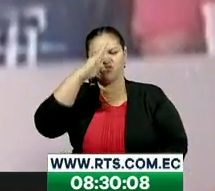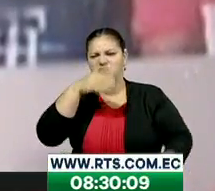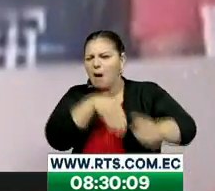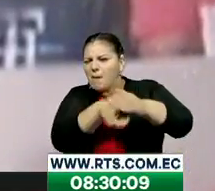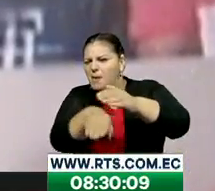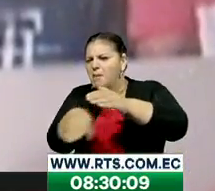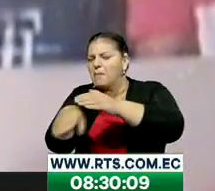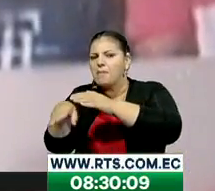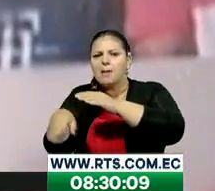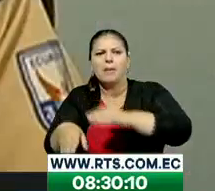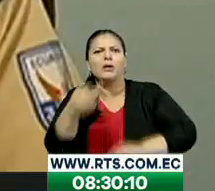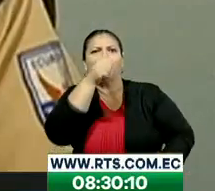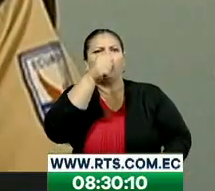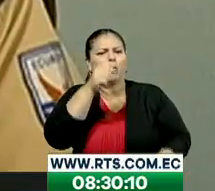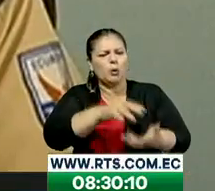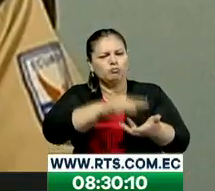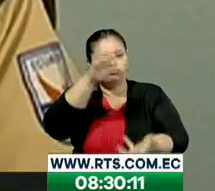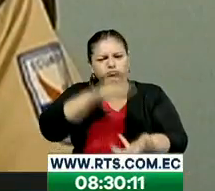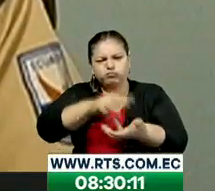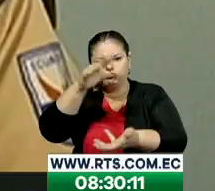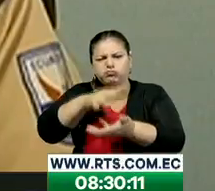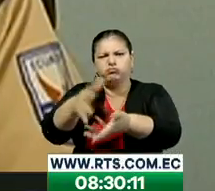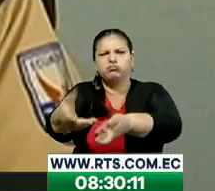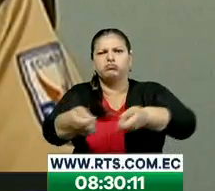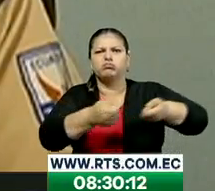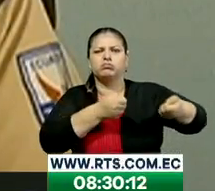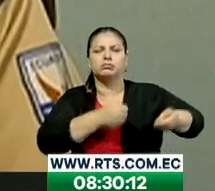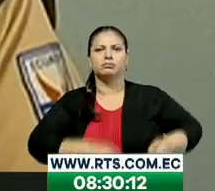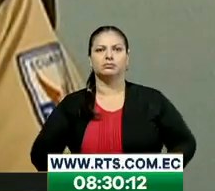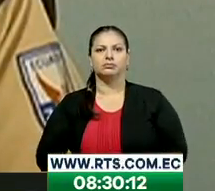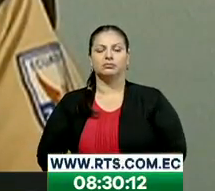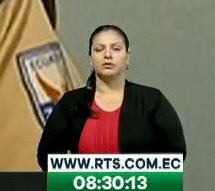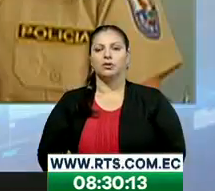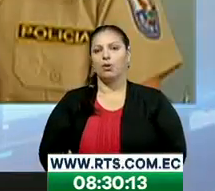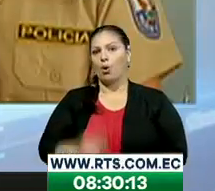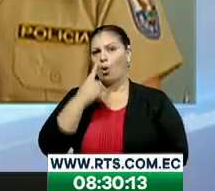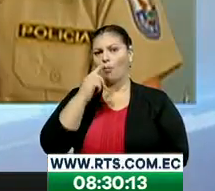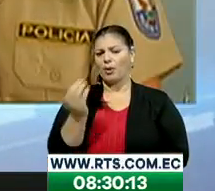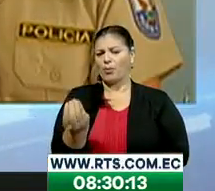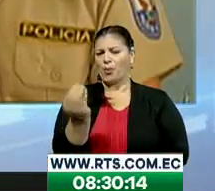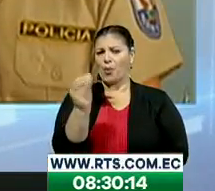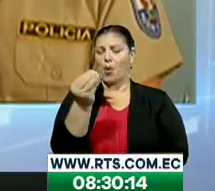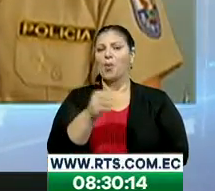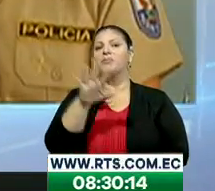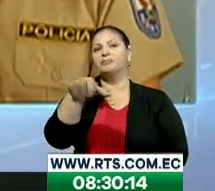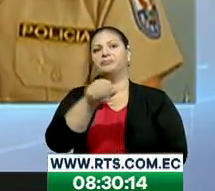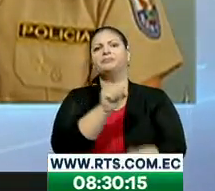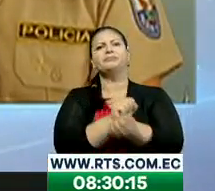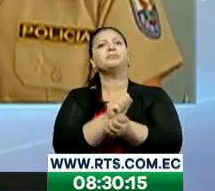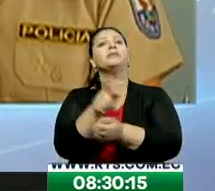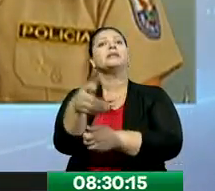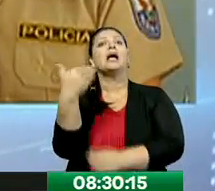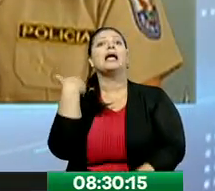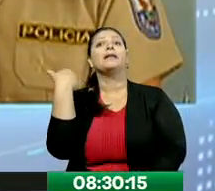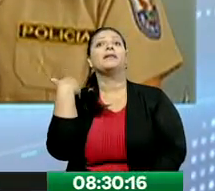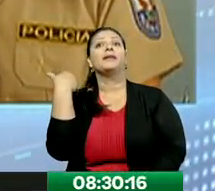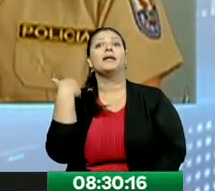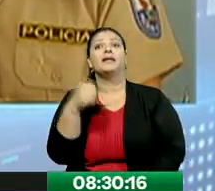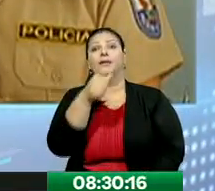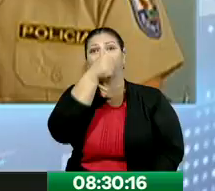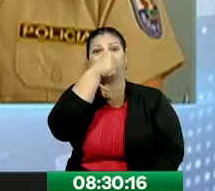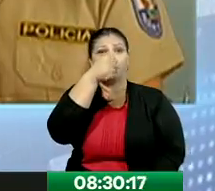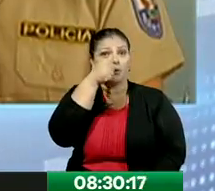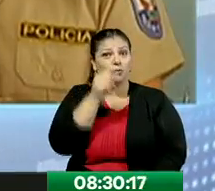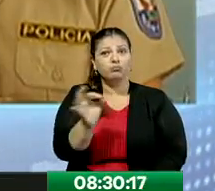menor de edad. Tuvimos la incautación de 951.6 gramos de cocaína, 25.9 gramos de